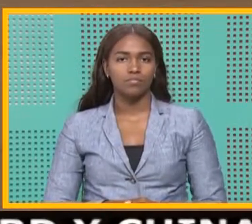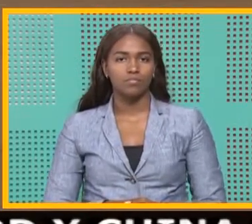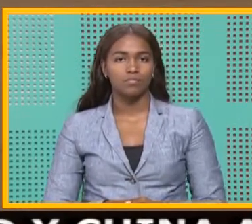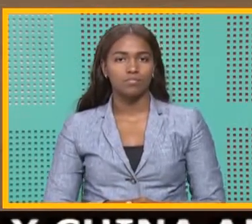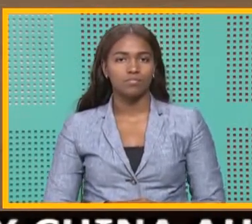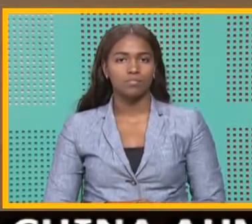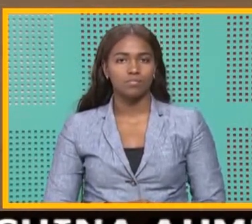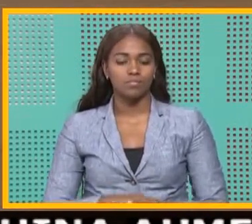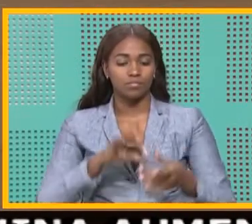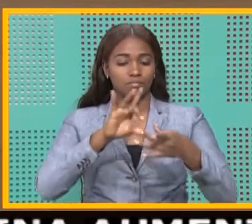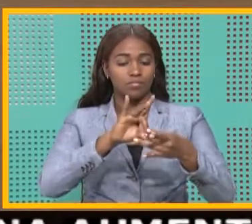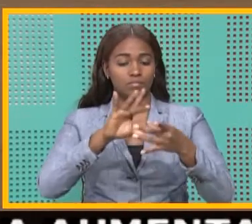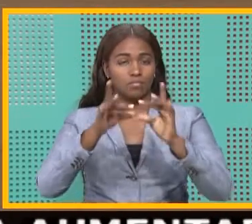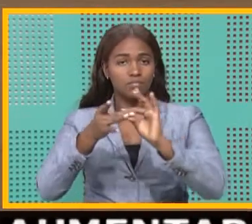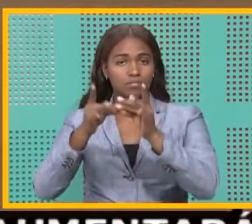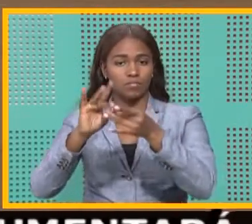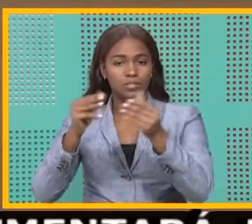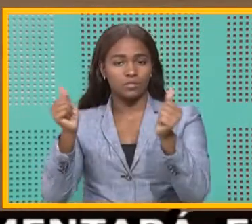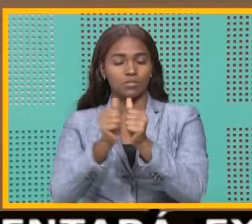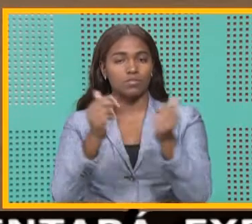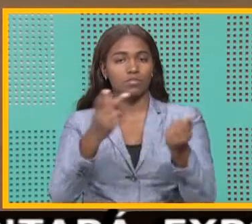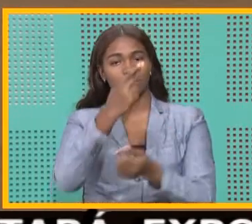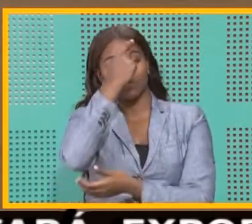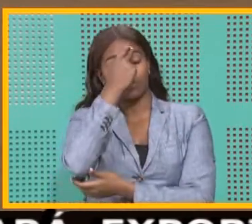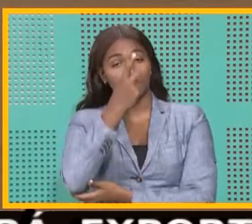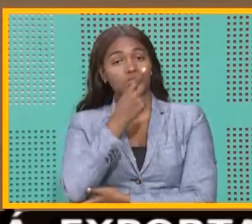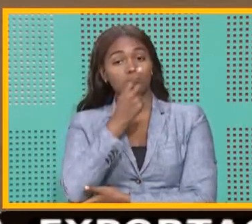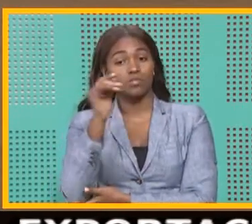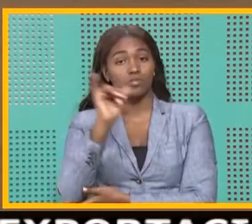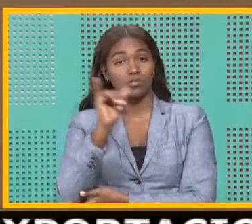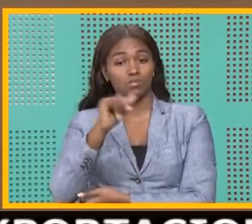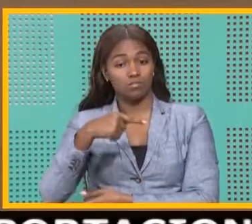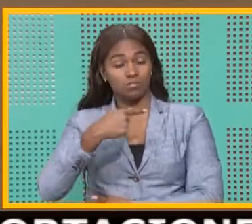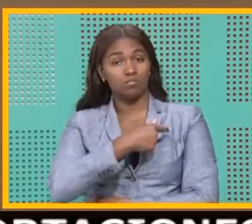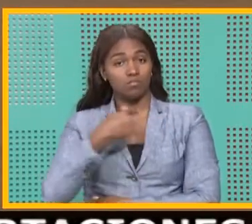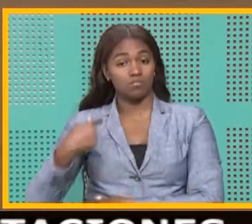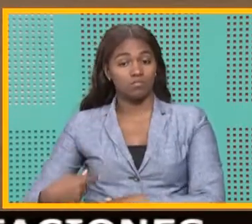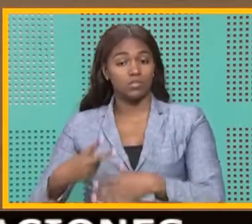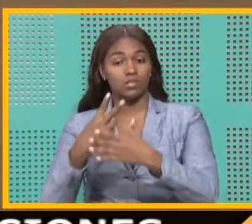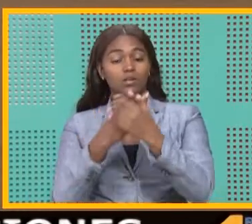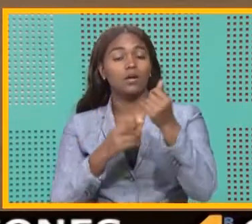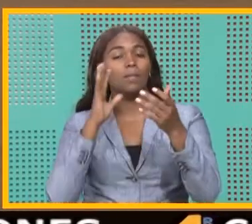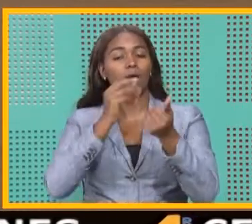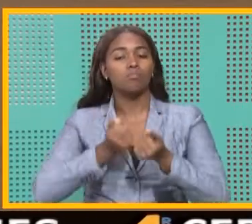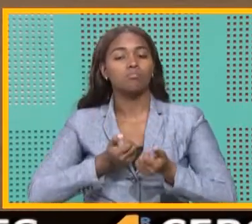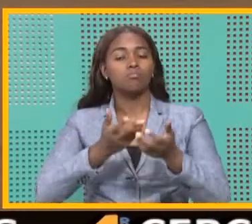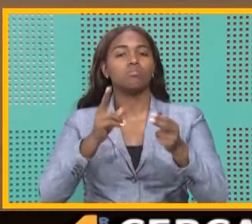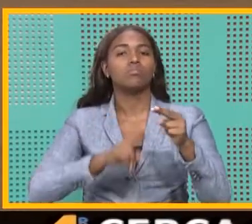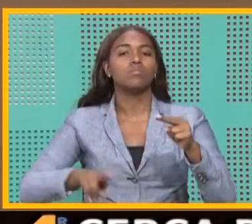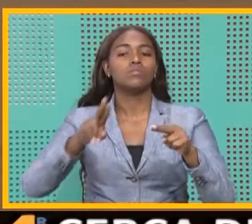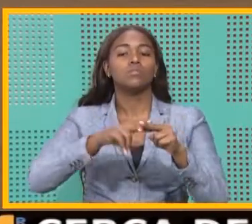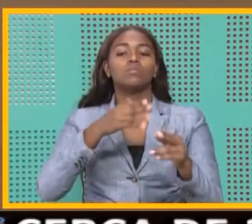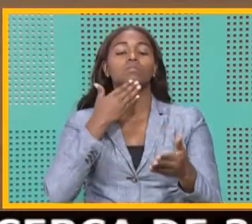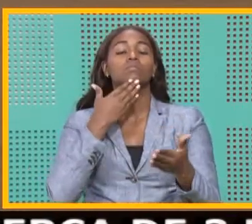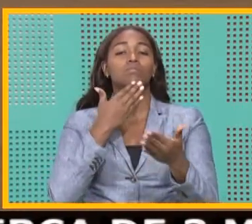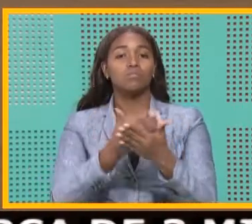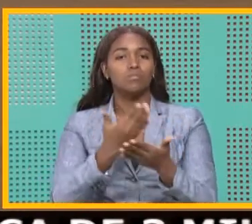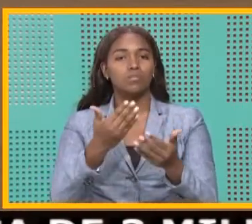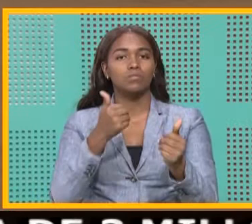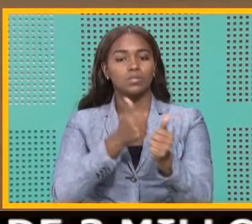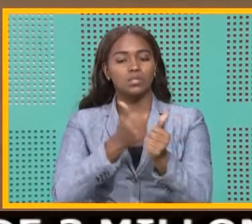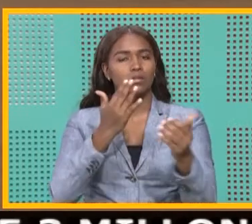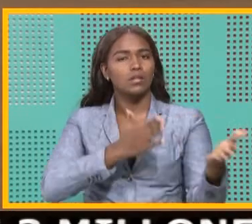Y las relaciones bilaterales entre la República Dominicana y la República Popular China proporcionarán un aumento significativo en